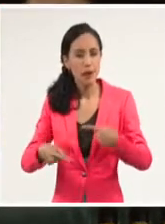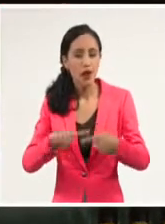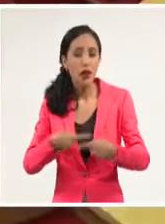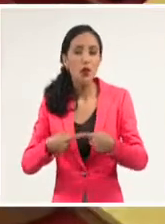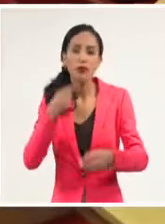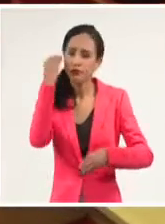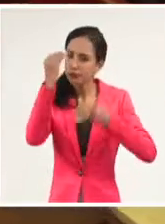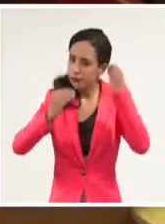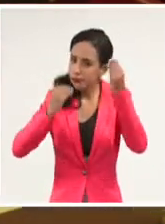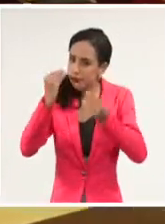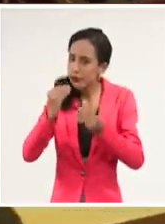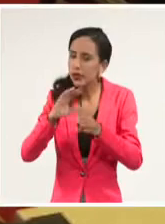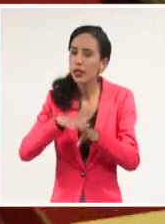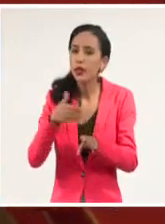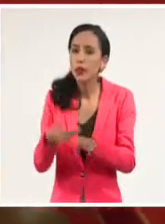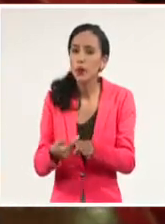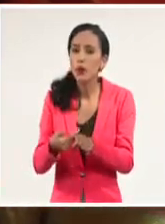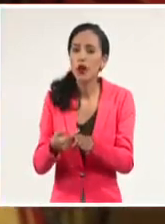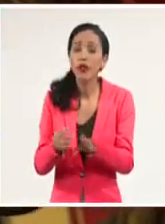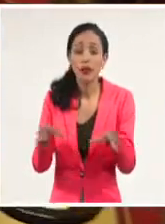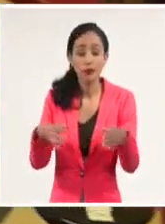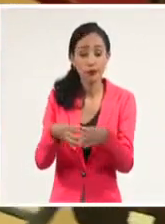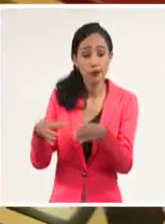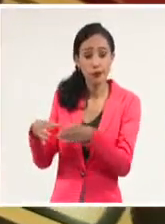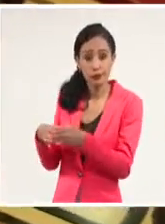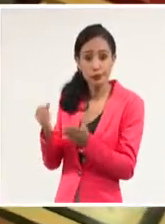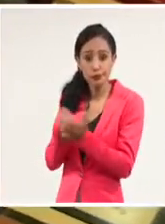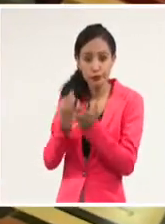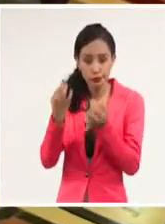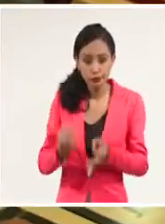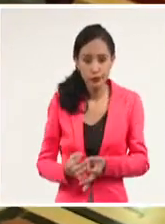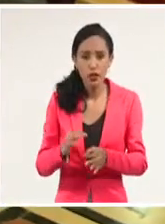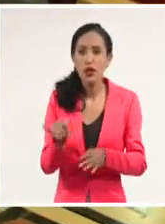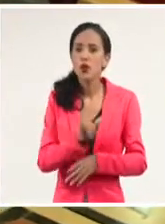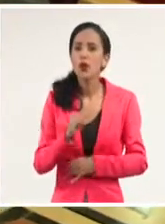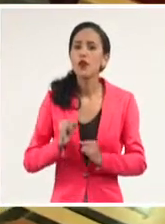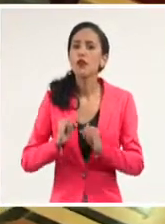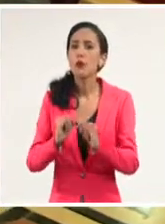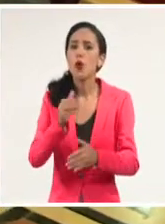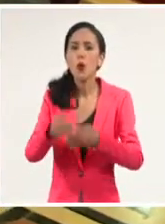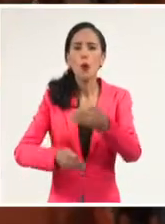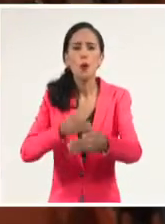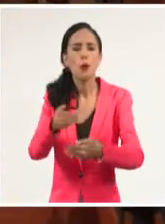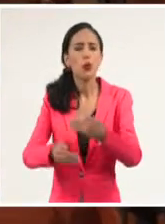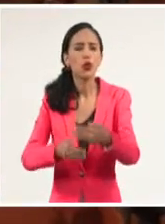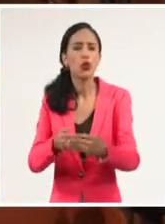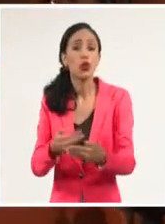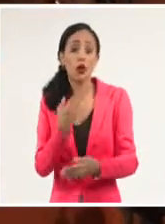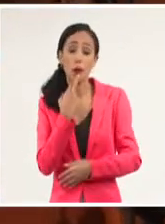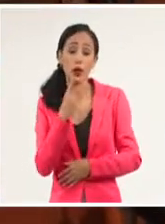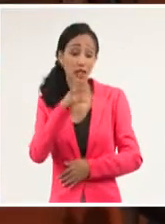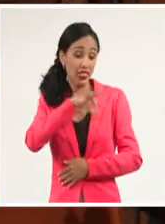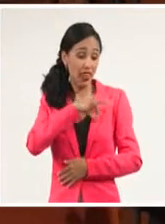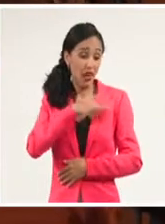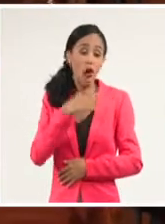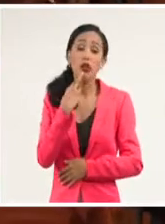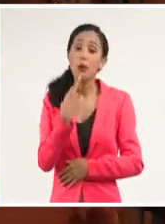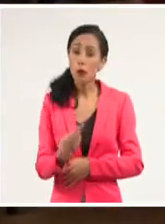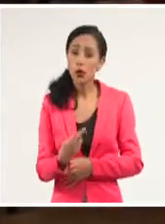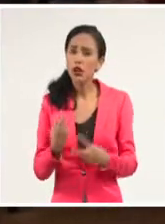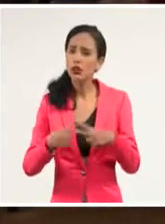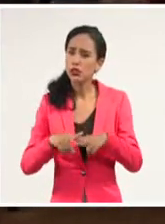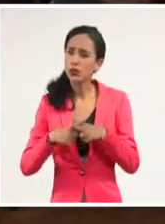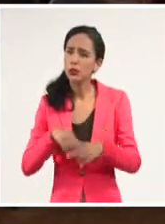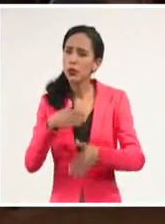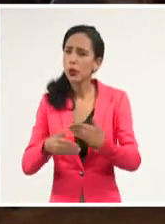los dictámenes de las comisiones. También se informó sobre la marcha del proceso de rendición de cuentas del delegado a sus electores y de